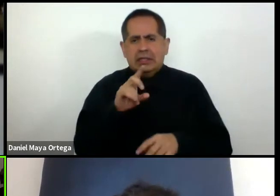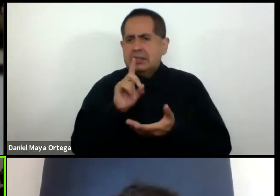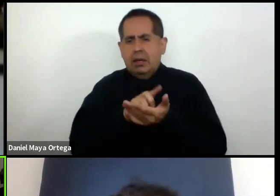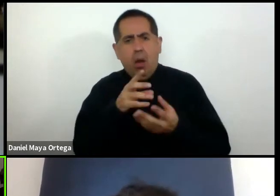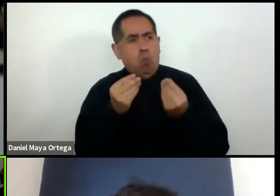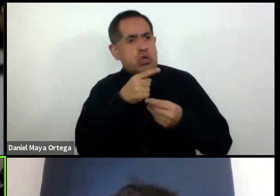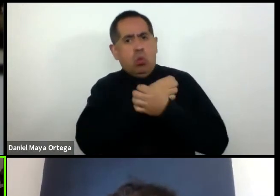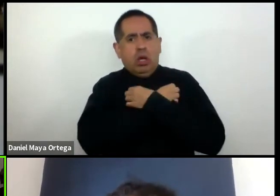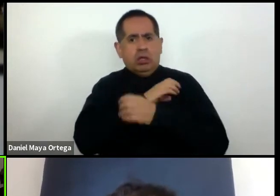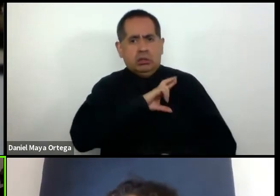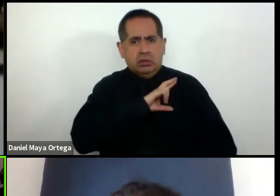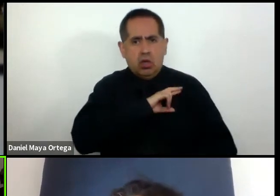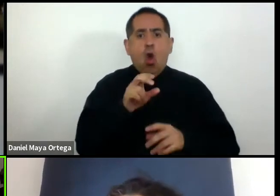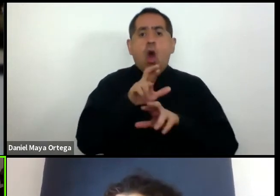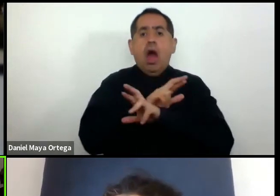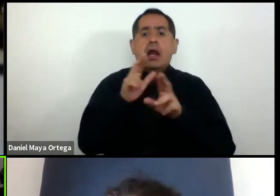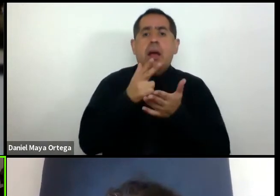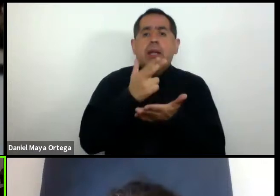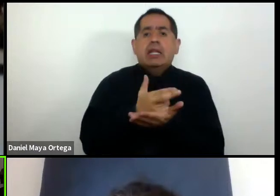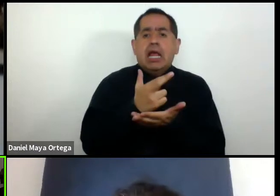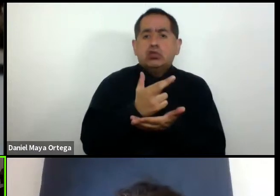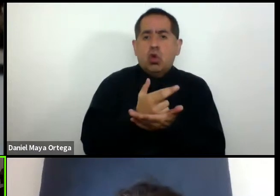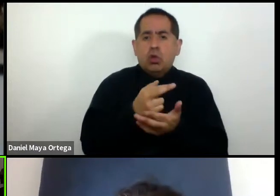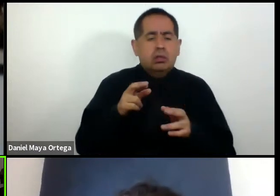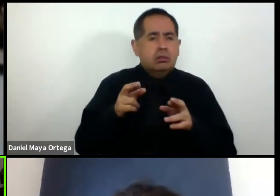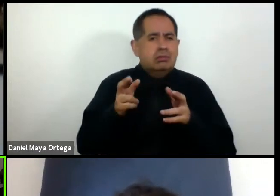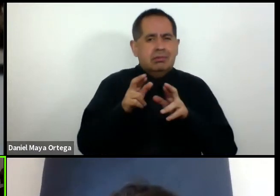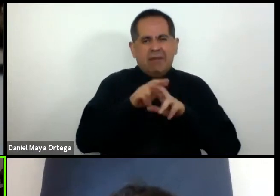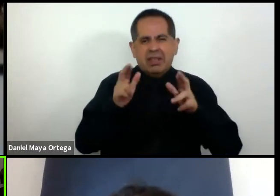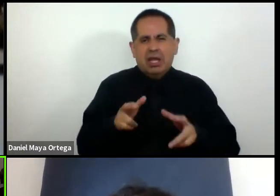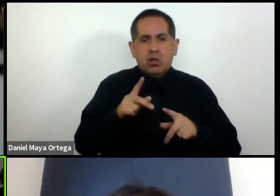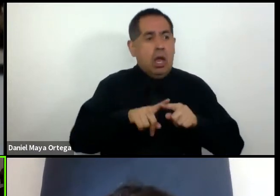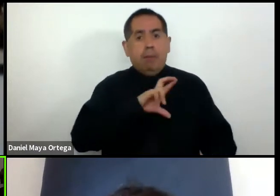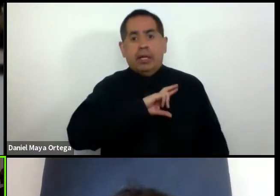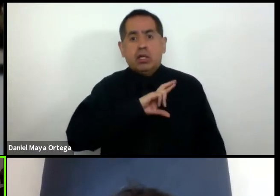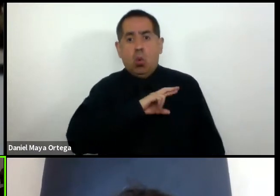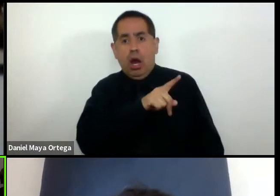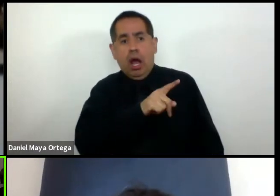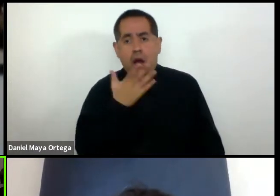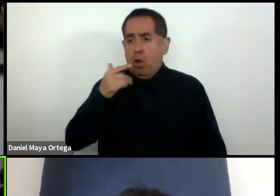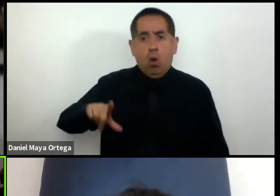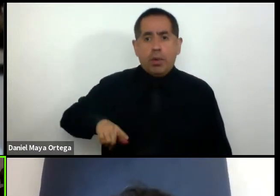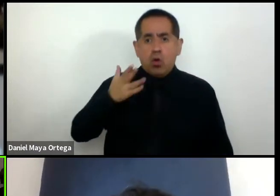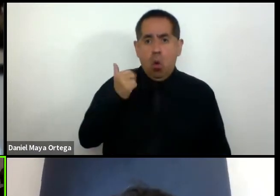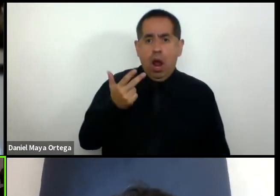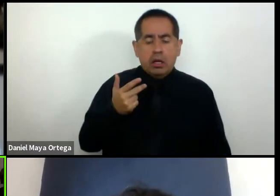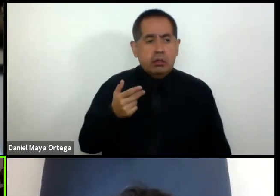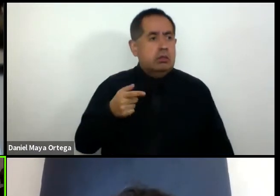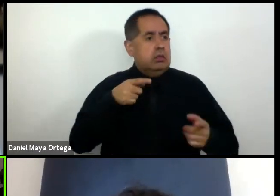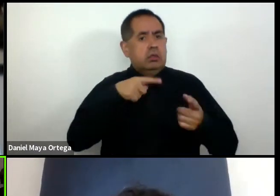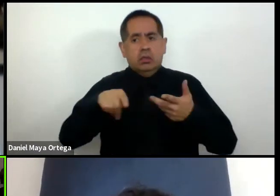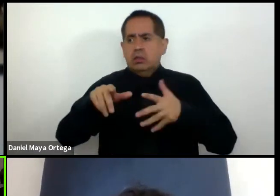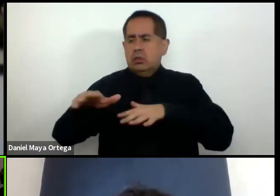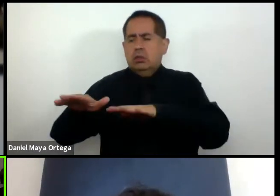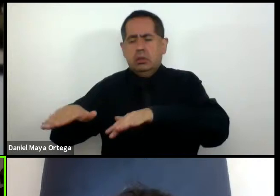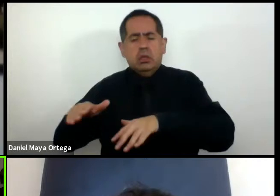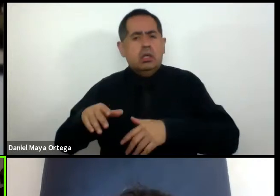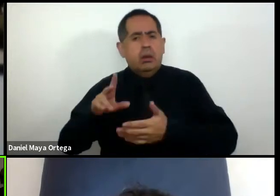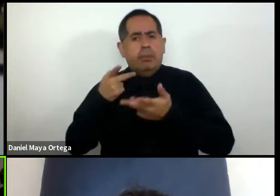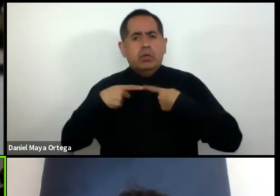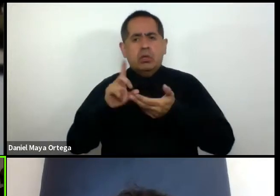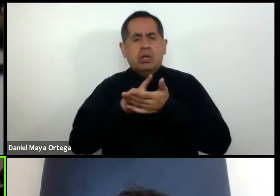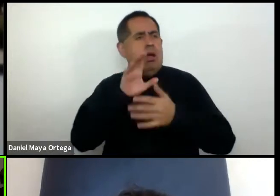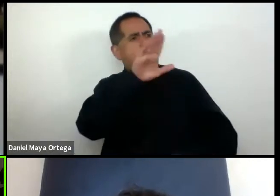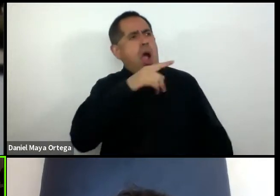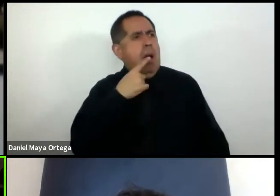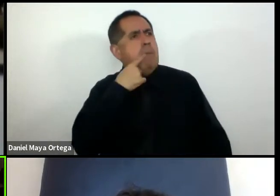ejemplo, sistemas de rehabilitación, ¿no? Que se imparten por particulares. Y el problema es que cuando quieren reclamar esos derechos a través del juicio